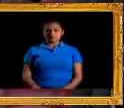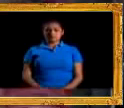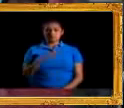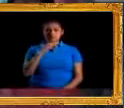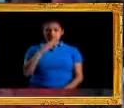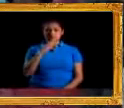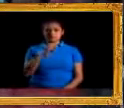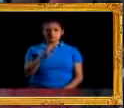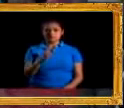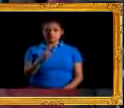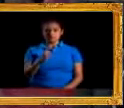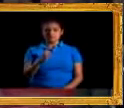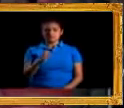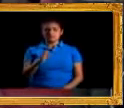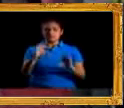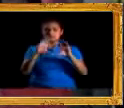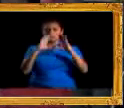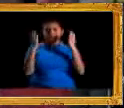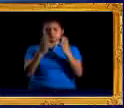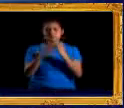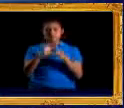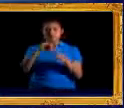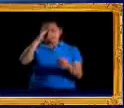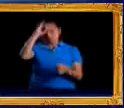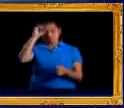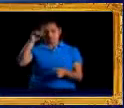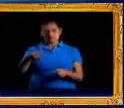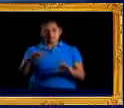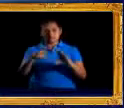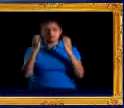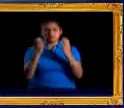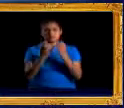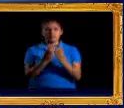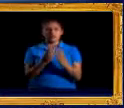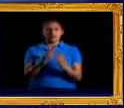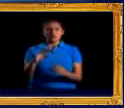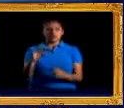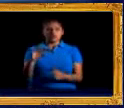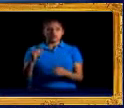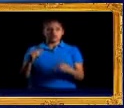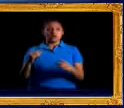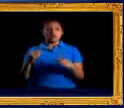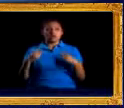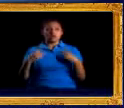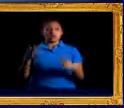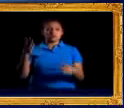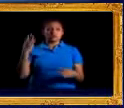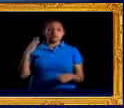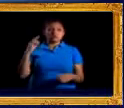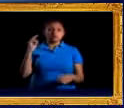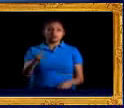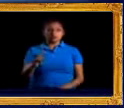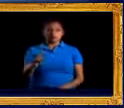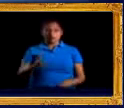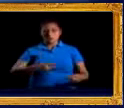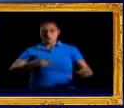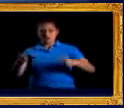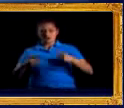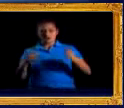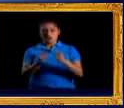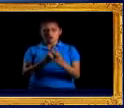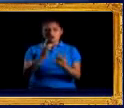la esfera de Satanás en este mundo, que ha sido siempre mercadear con la gloria de las